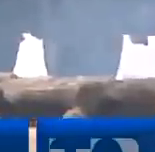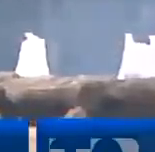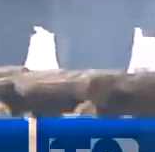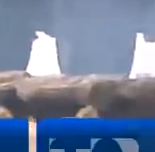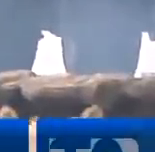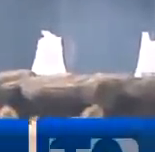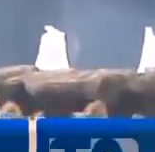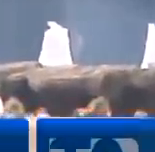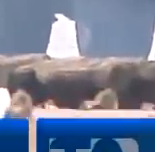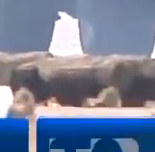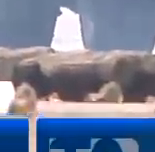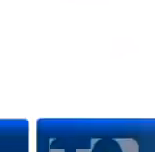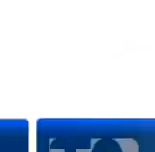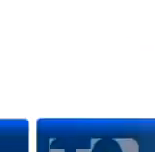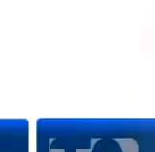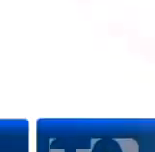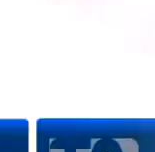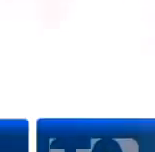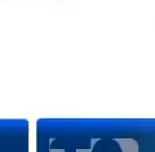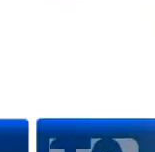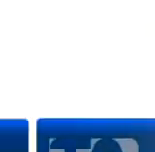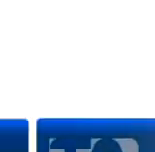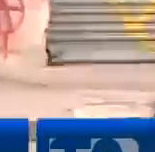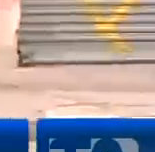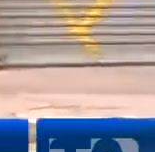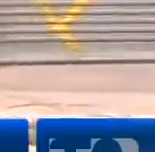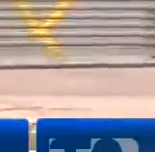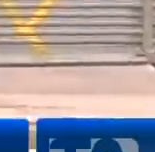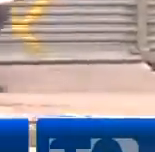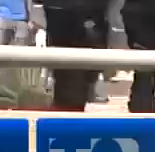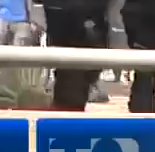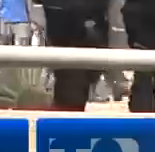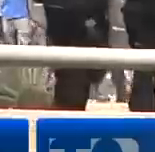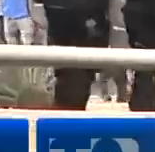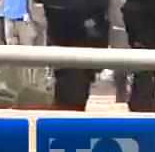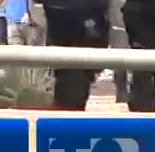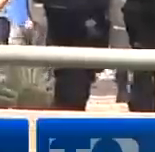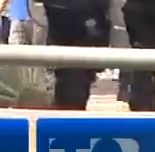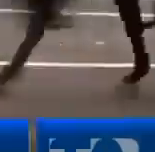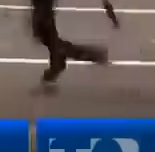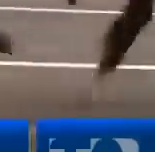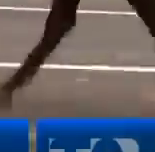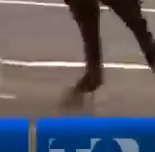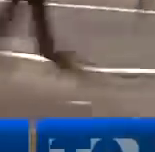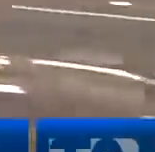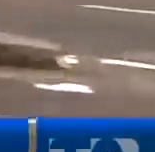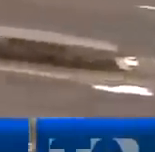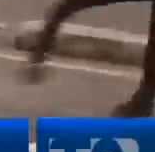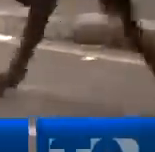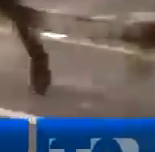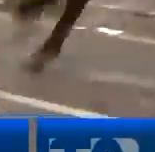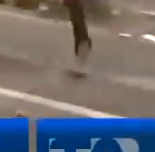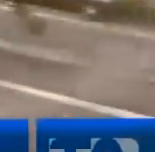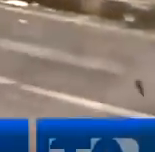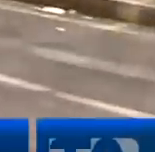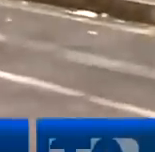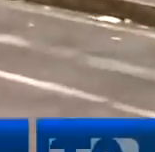La policía respondía con bombas lacrimógenas, utilizaban sus escudos y hacían fuerza para contener a la turba.